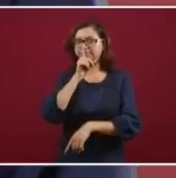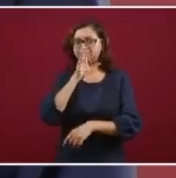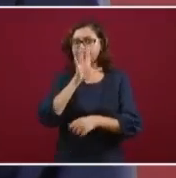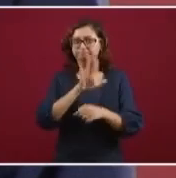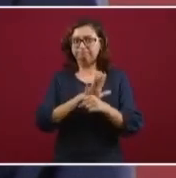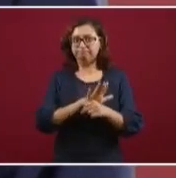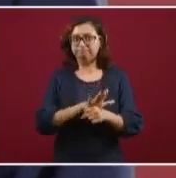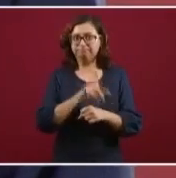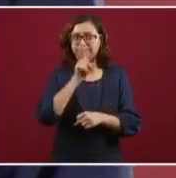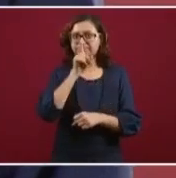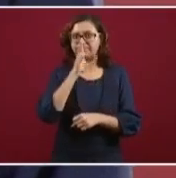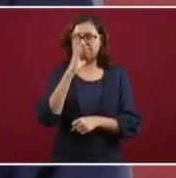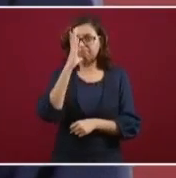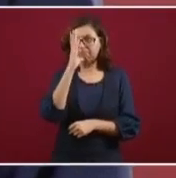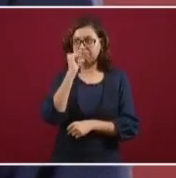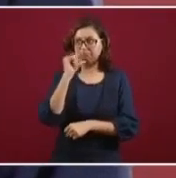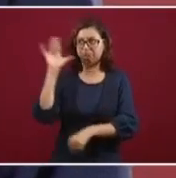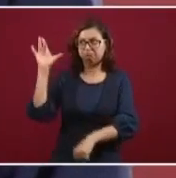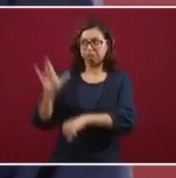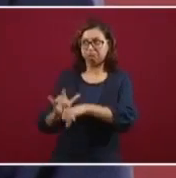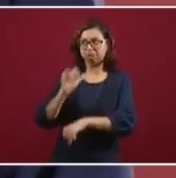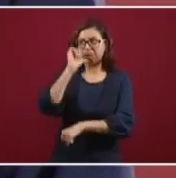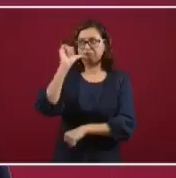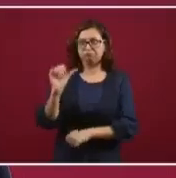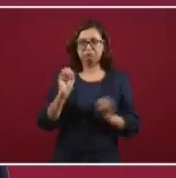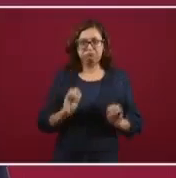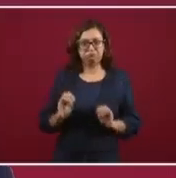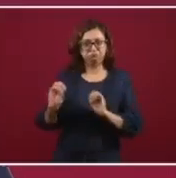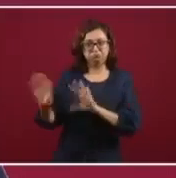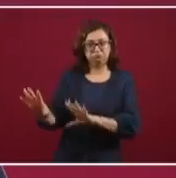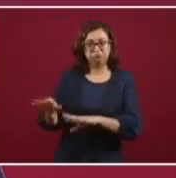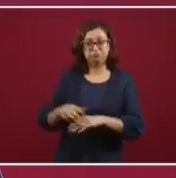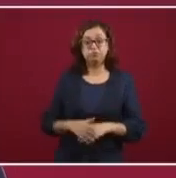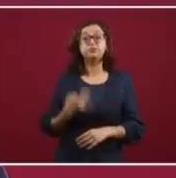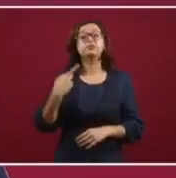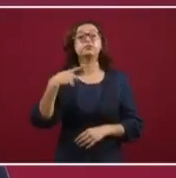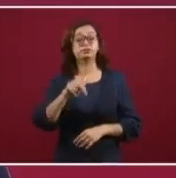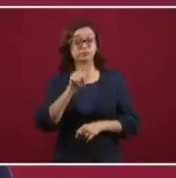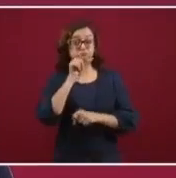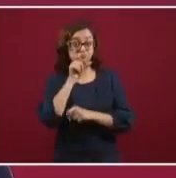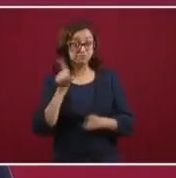porque no se podía tocar al intocable, pero también